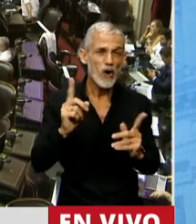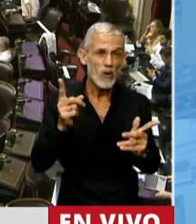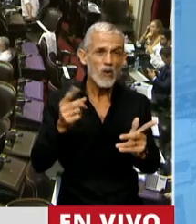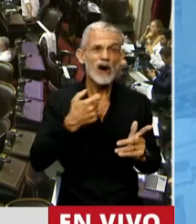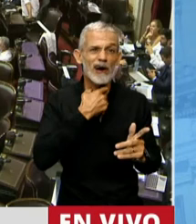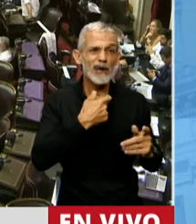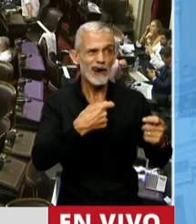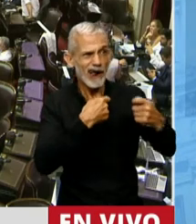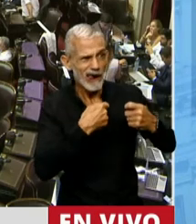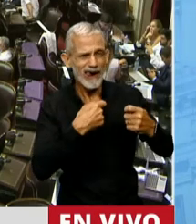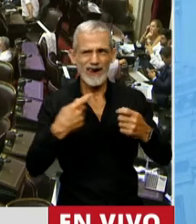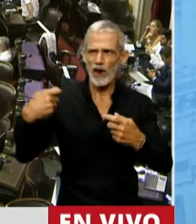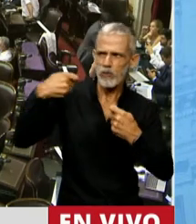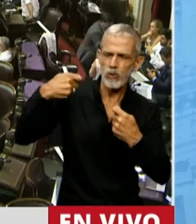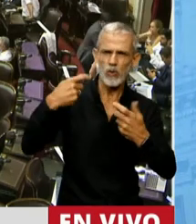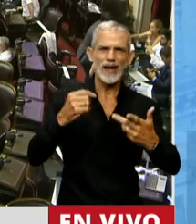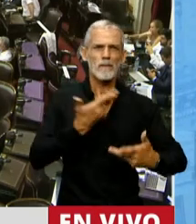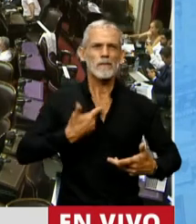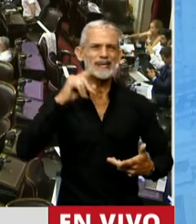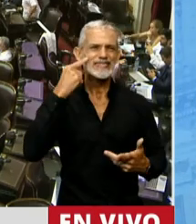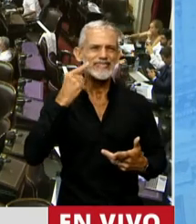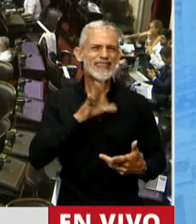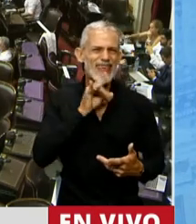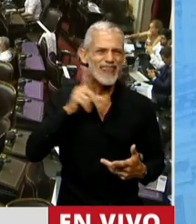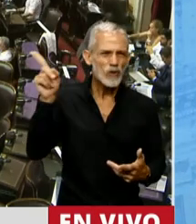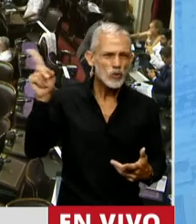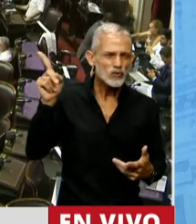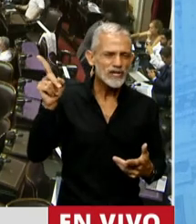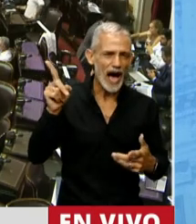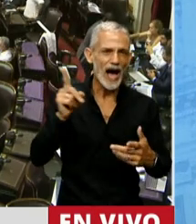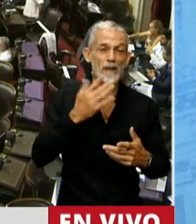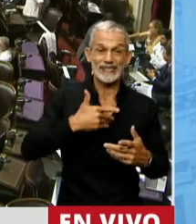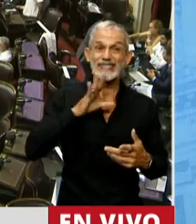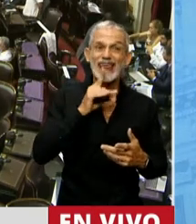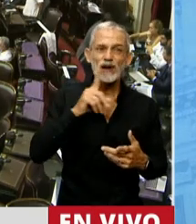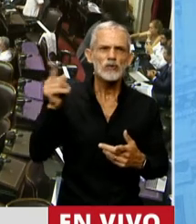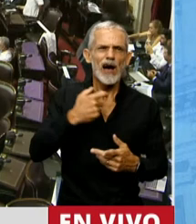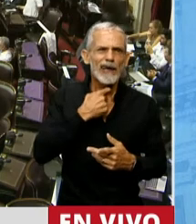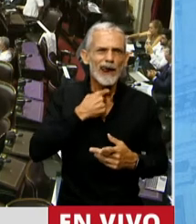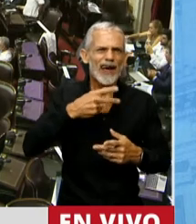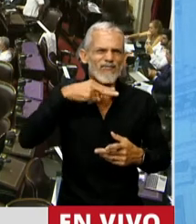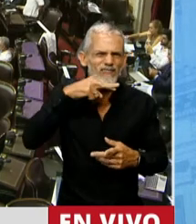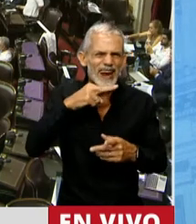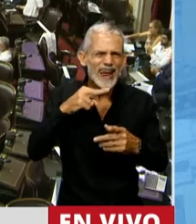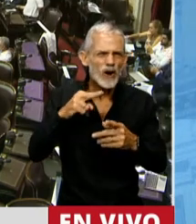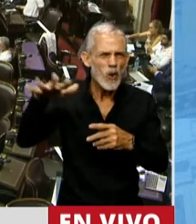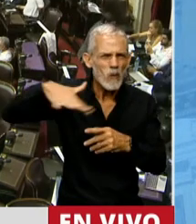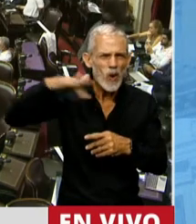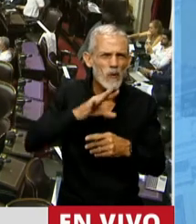nos quieren convencer que el presidente de Rusia y todos sus funcionarios quieren envenenar al pueblo